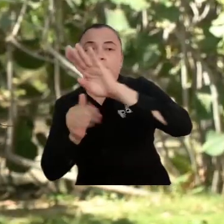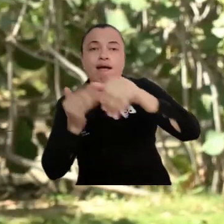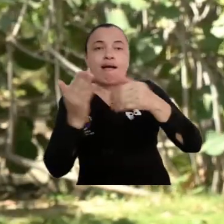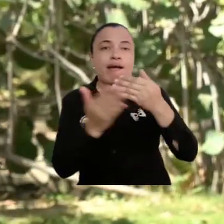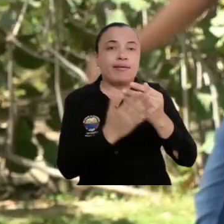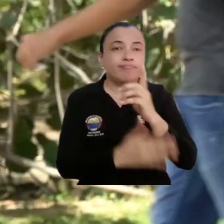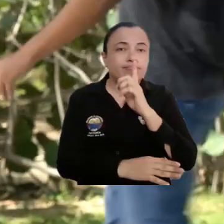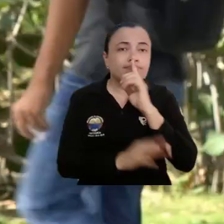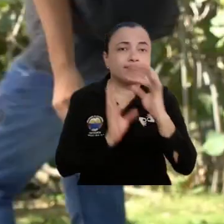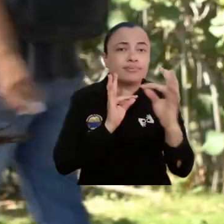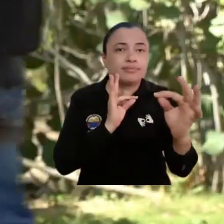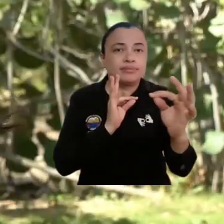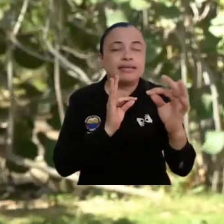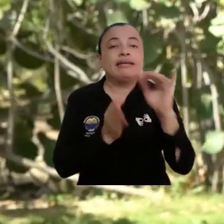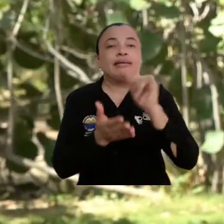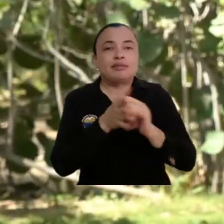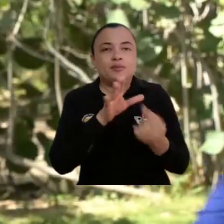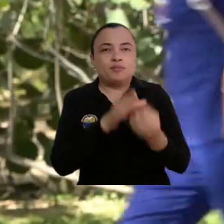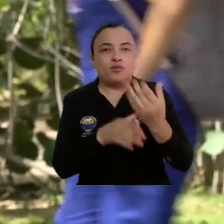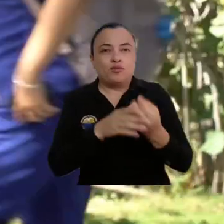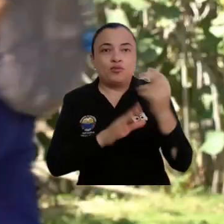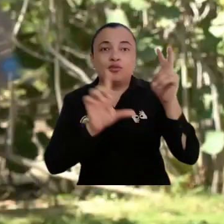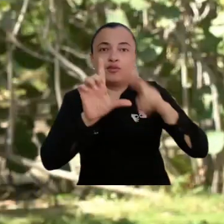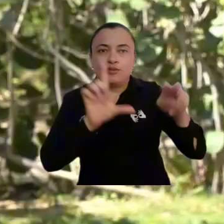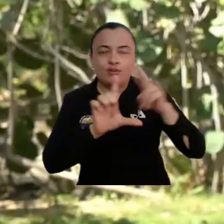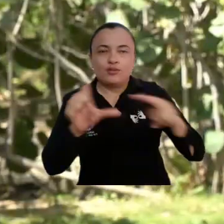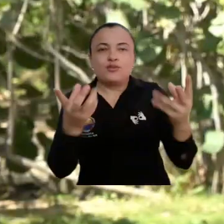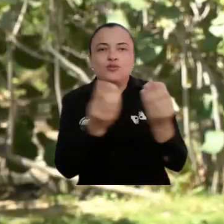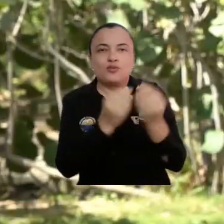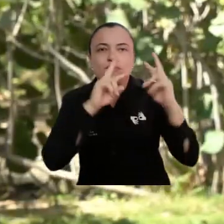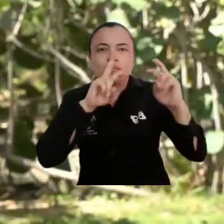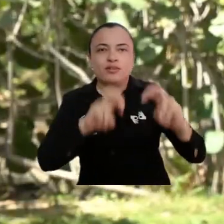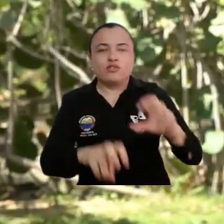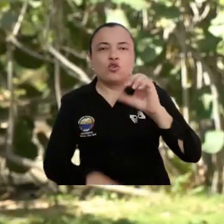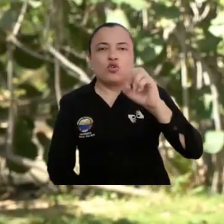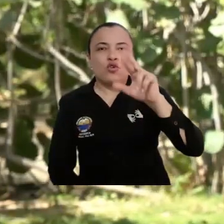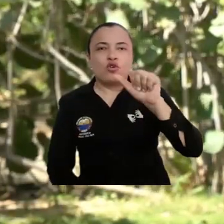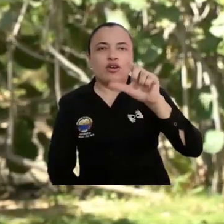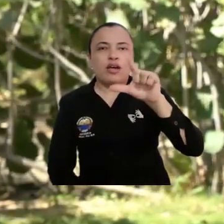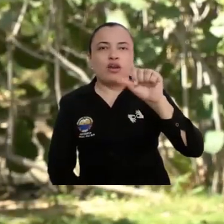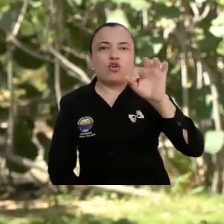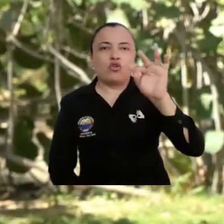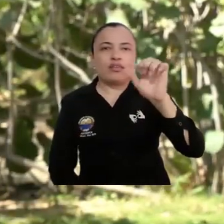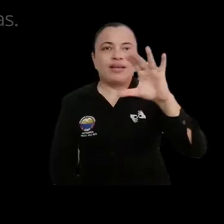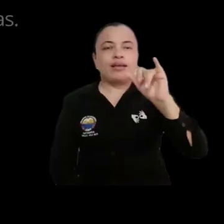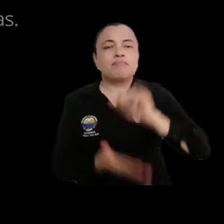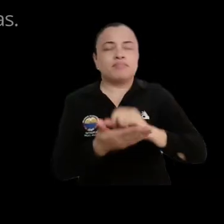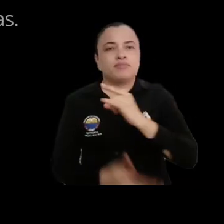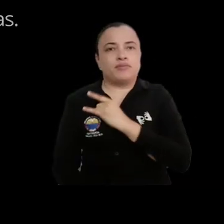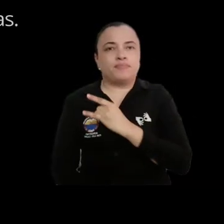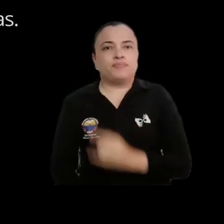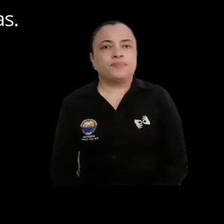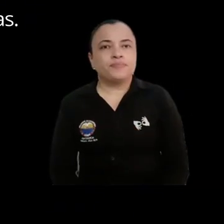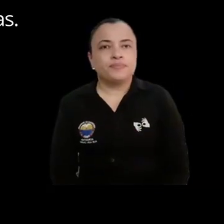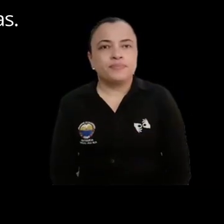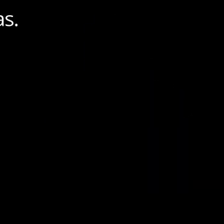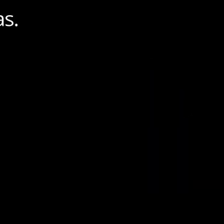Esplendor al Silencio, un producto audiovisual del Grupo de Investigación Oraloteca de la Alma Mater.